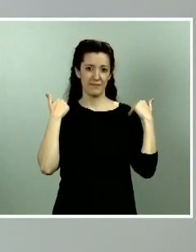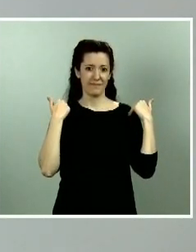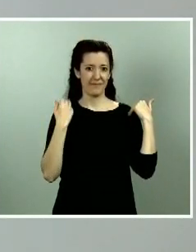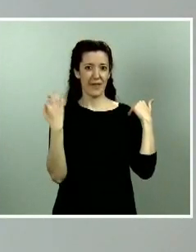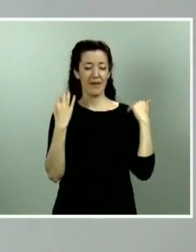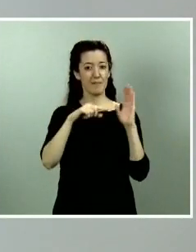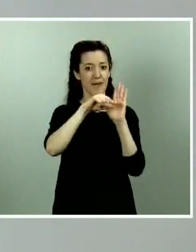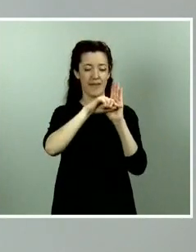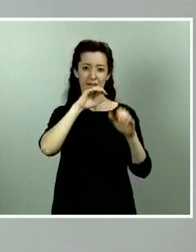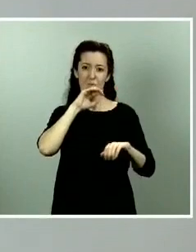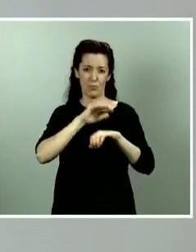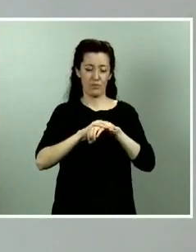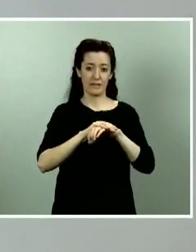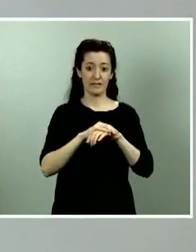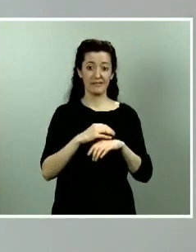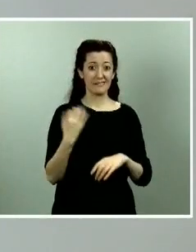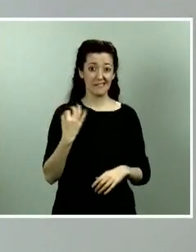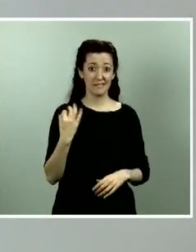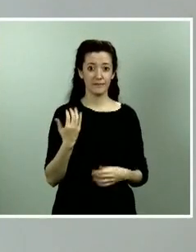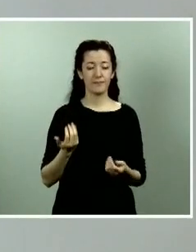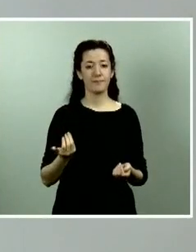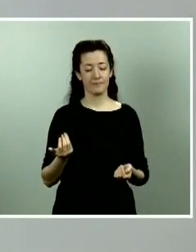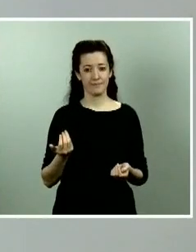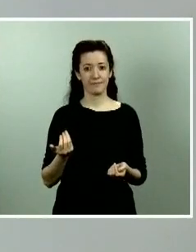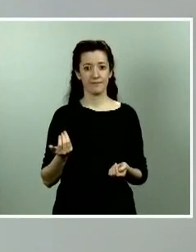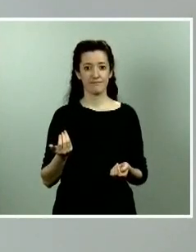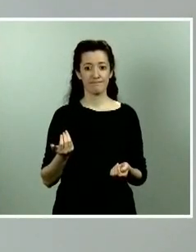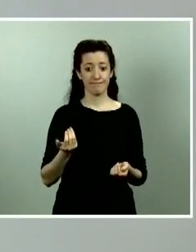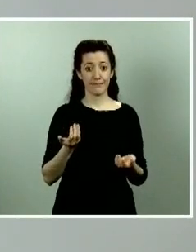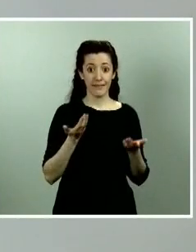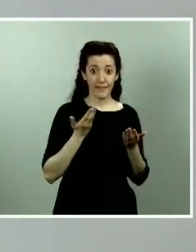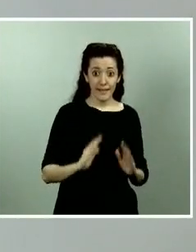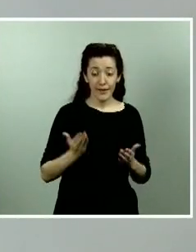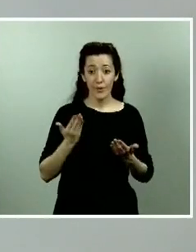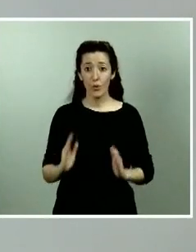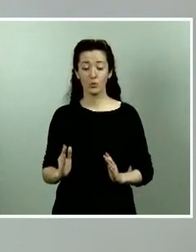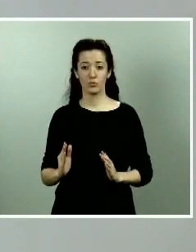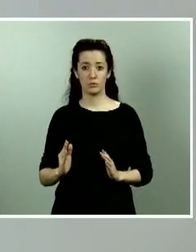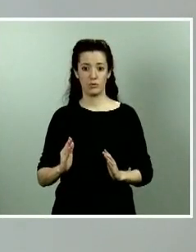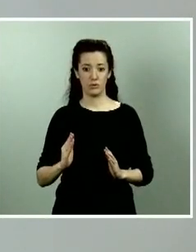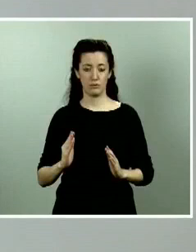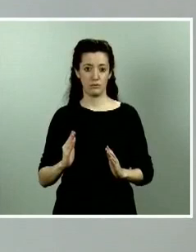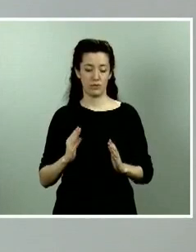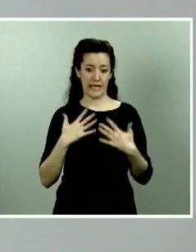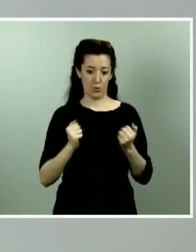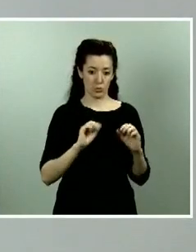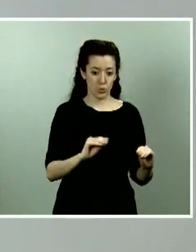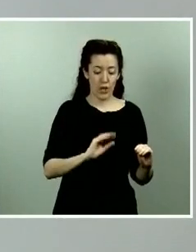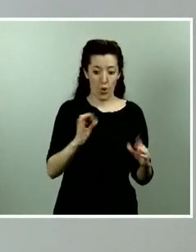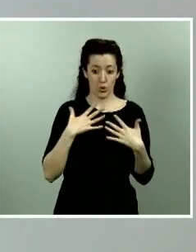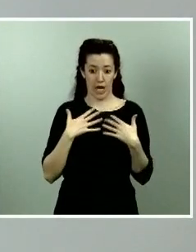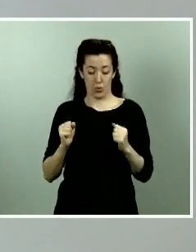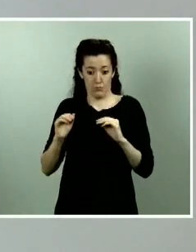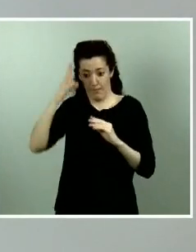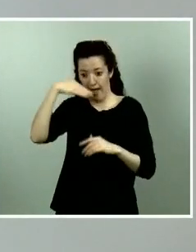que es la de garantizar la salud de sus hijos, la suya propia y además la del